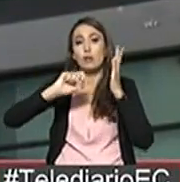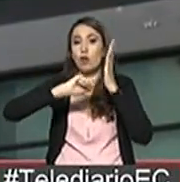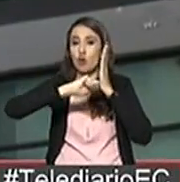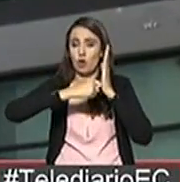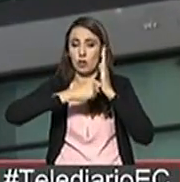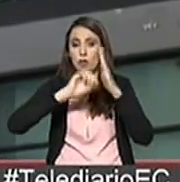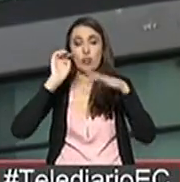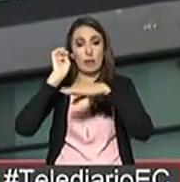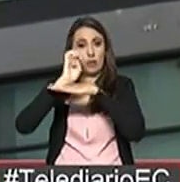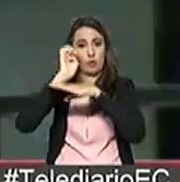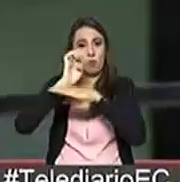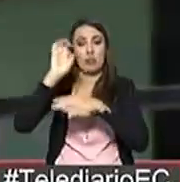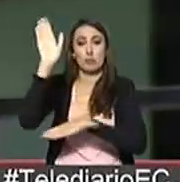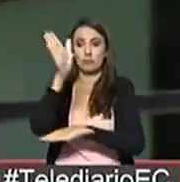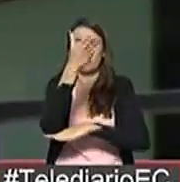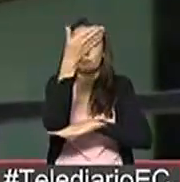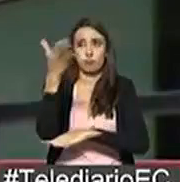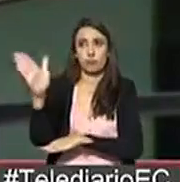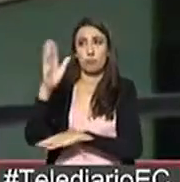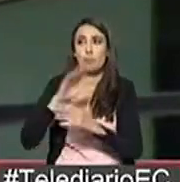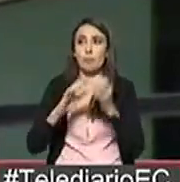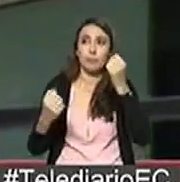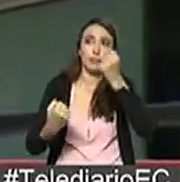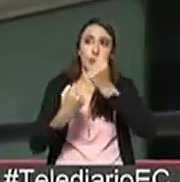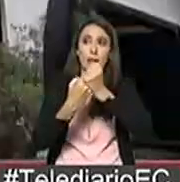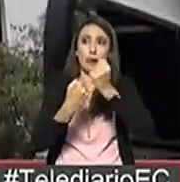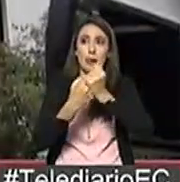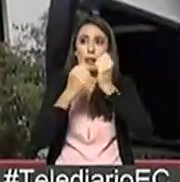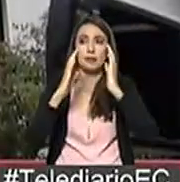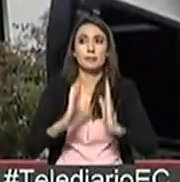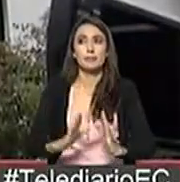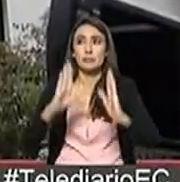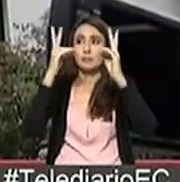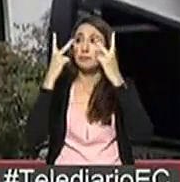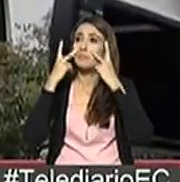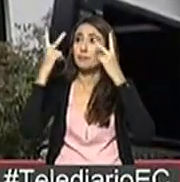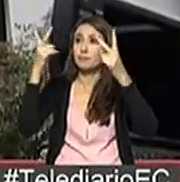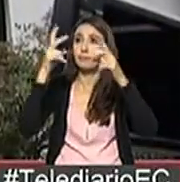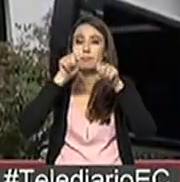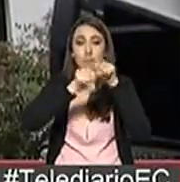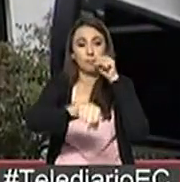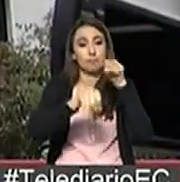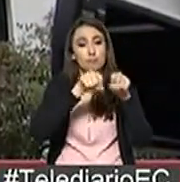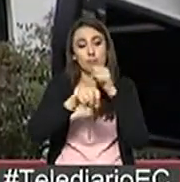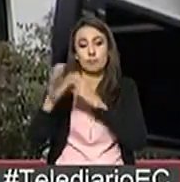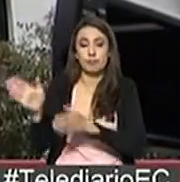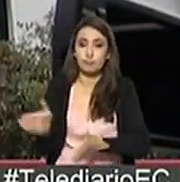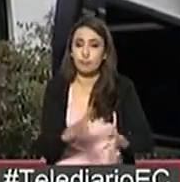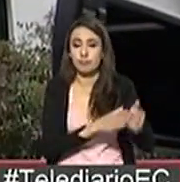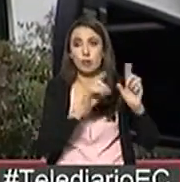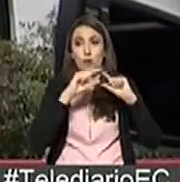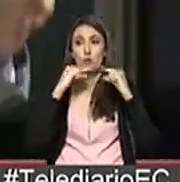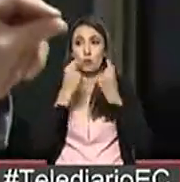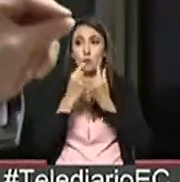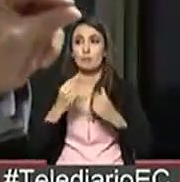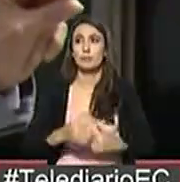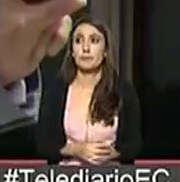como un acto simbólico del fortalecimiento de la entidad frente a los daños ocasionados por los grupos